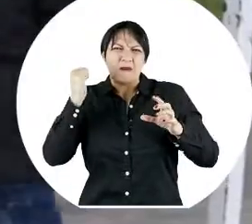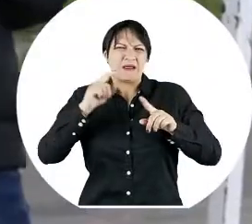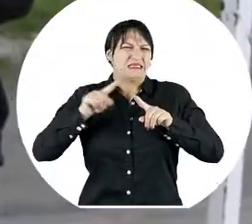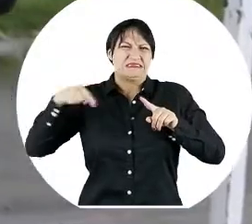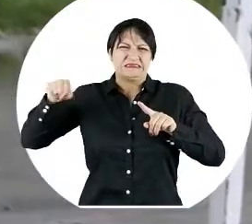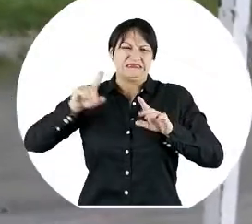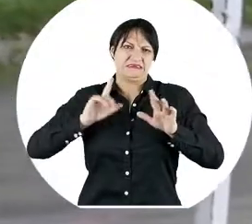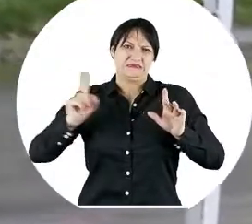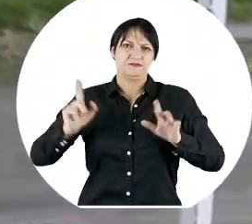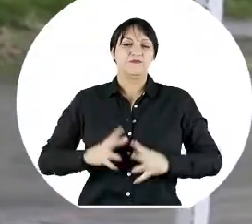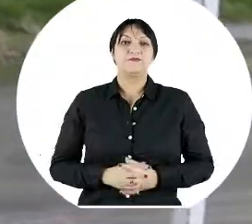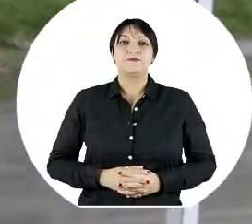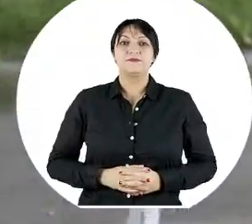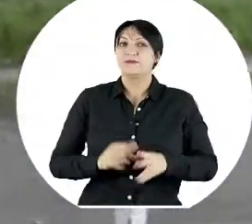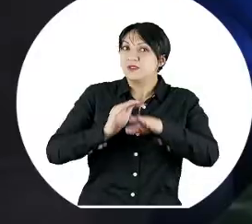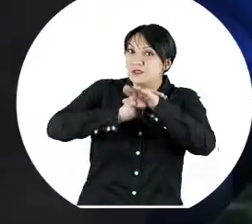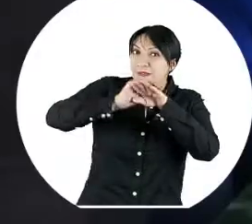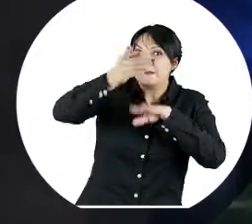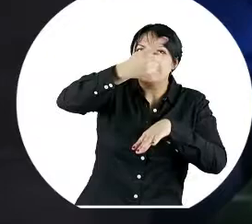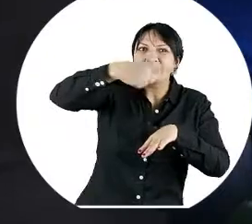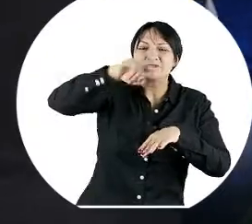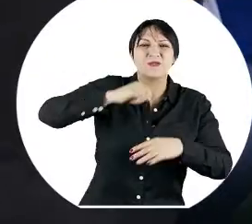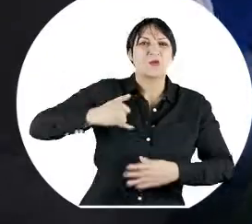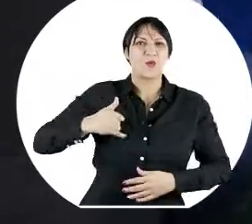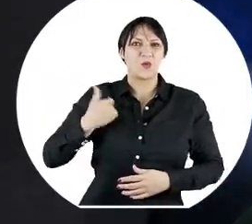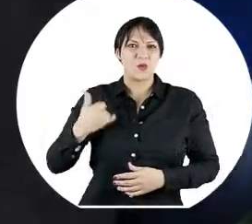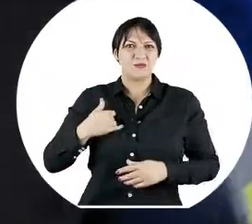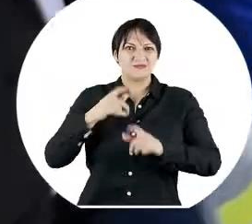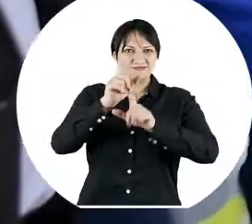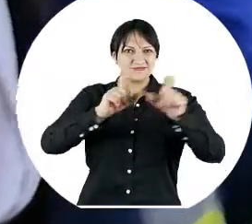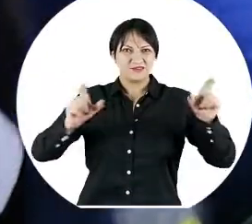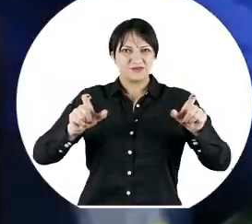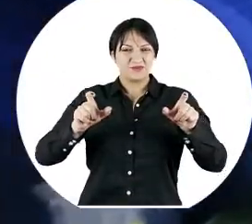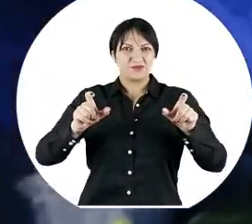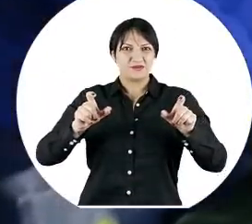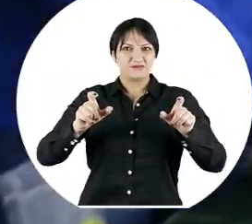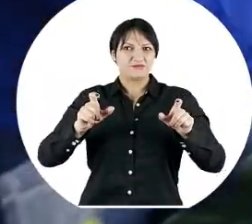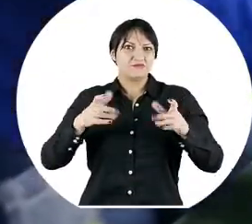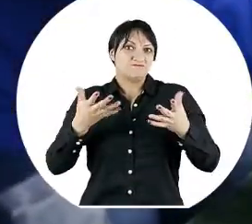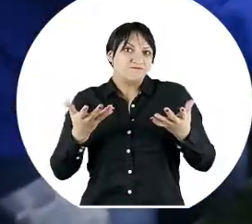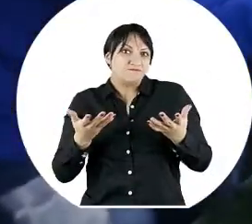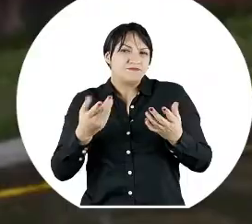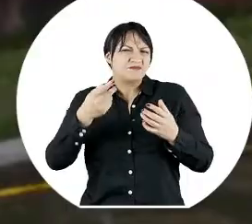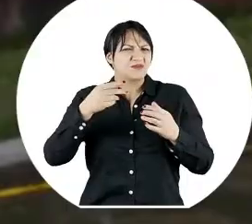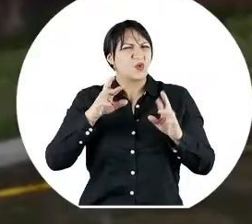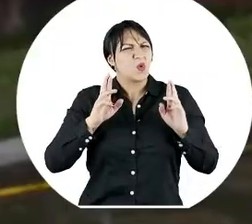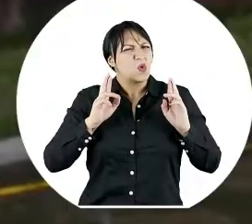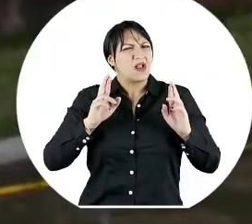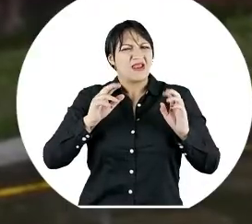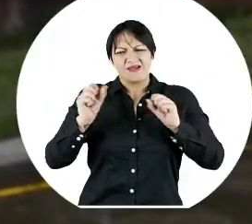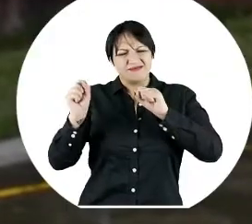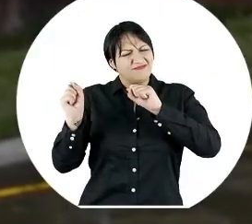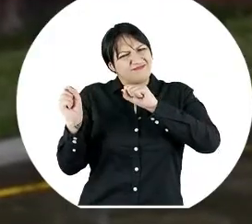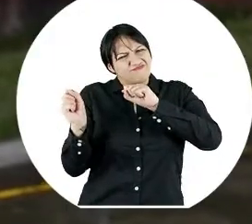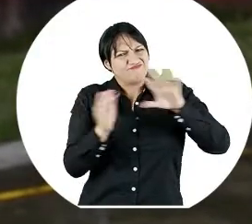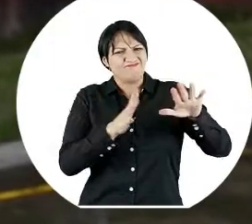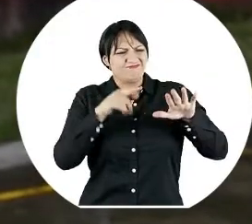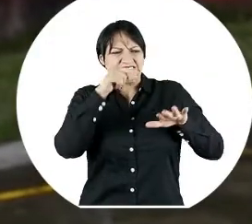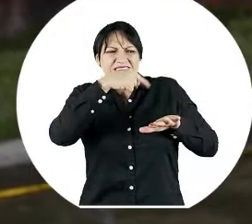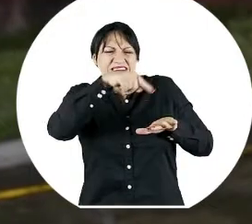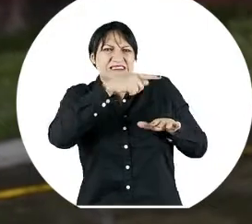en la delincuencia. Invitarlos a todos los jóvenes, a todas las personas, a